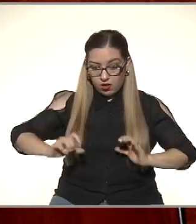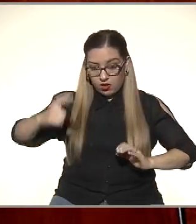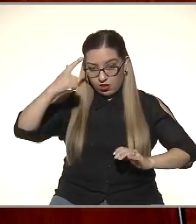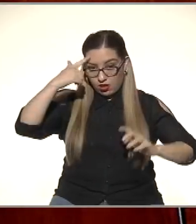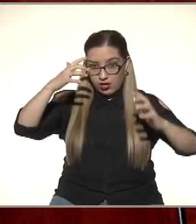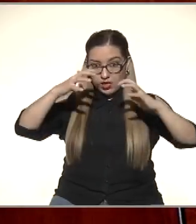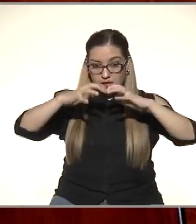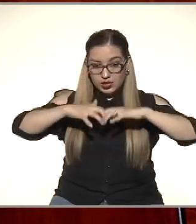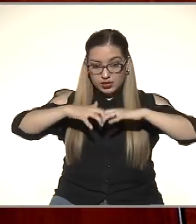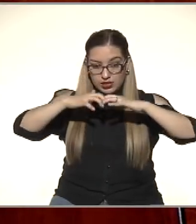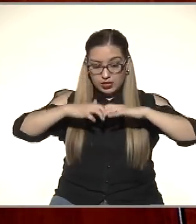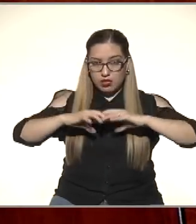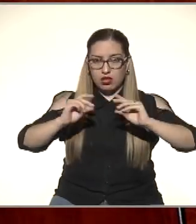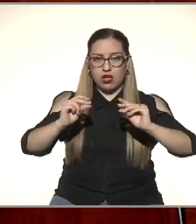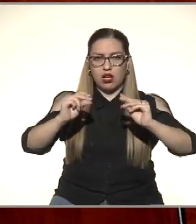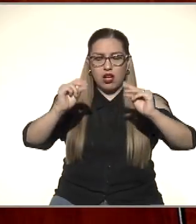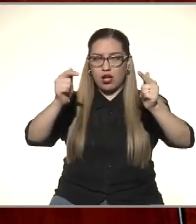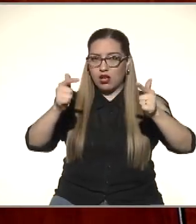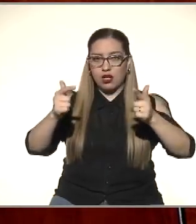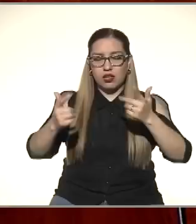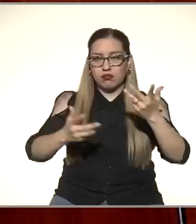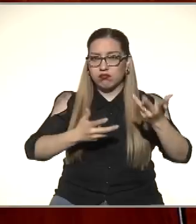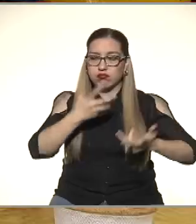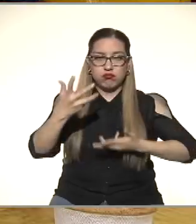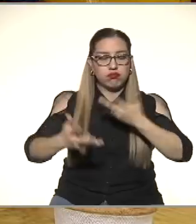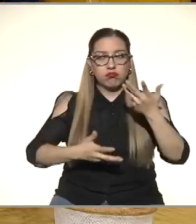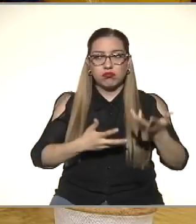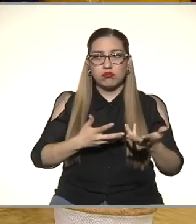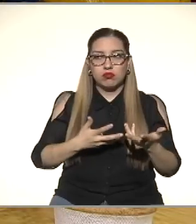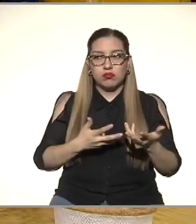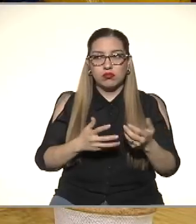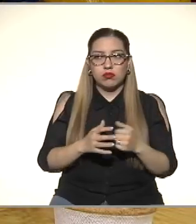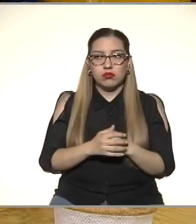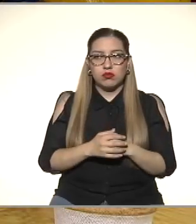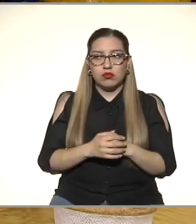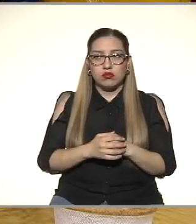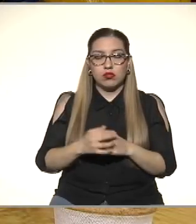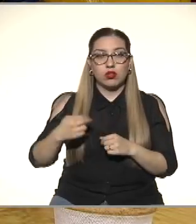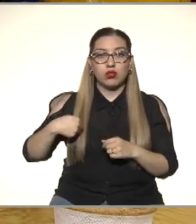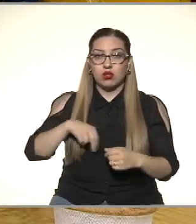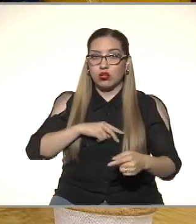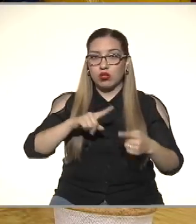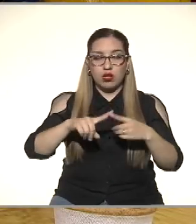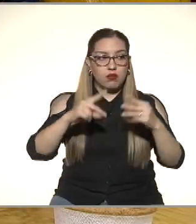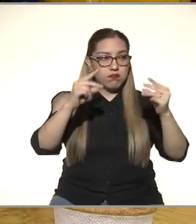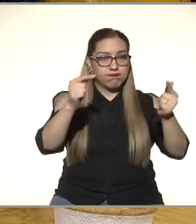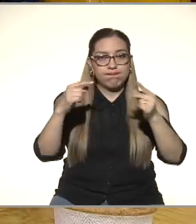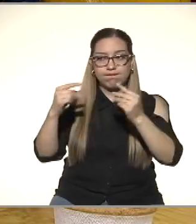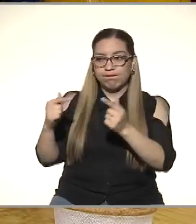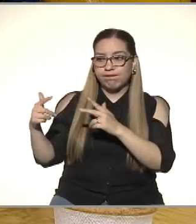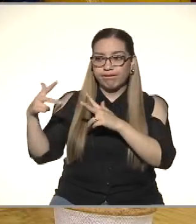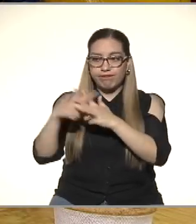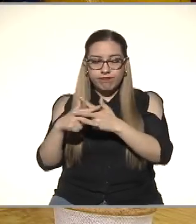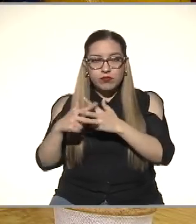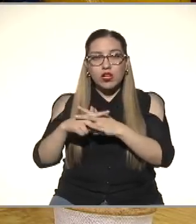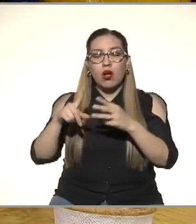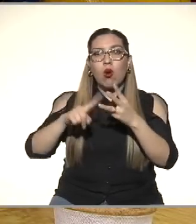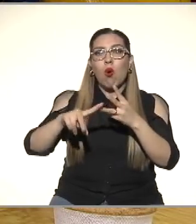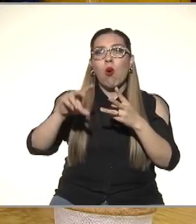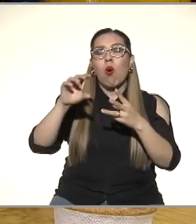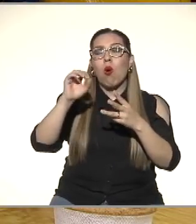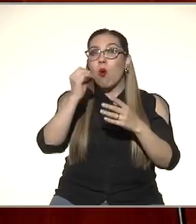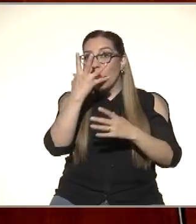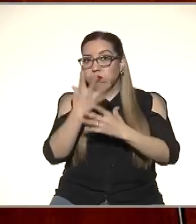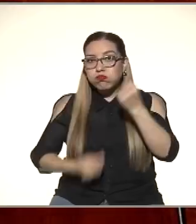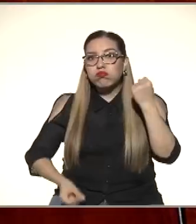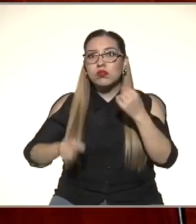Hay una reacción de supervivencia y ahí o luchamos o huimos o nos congelamos. Sí. Y eso es lo que hacemos. Y ahí es